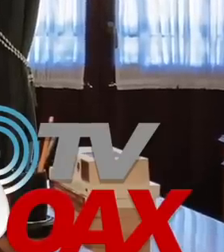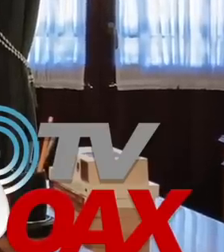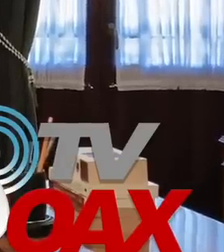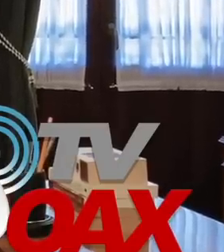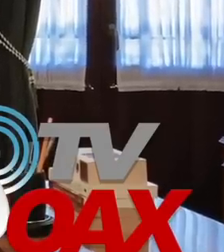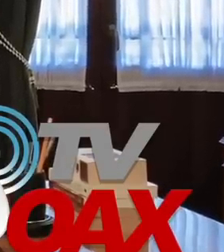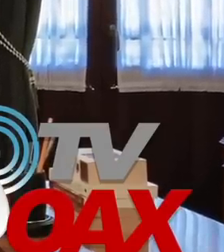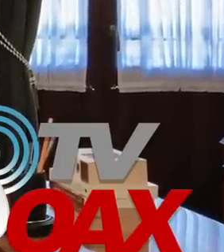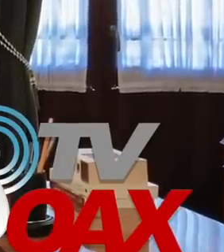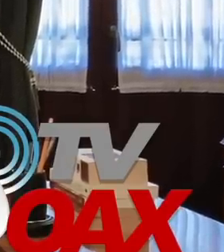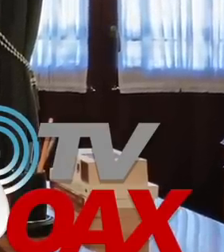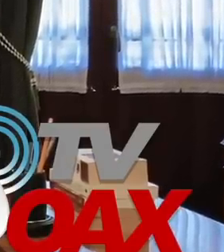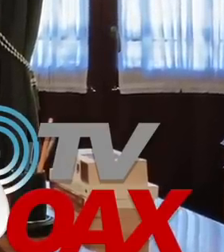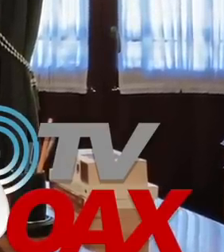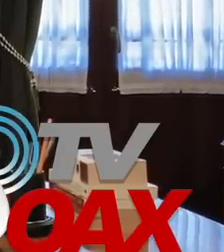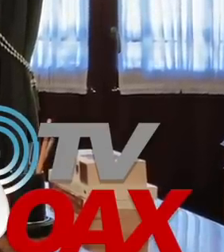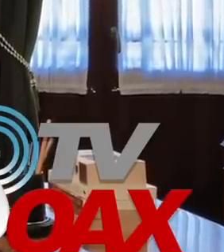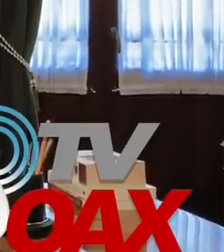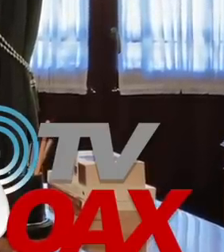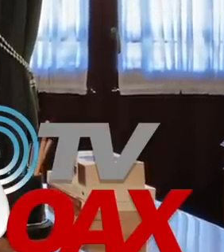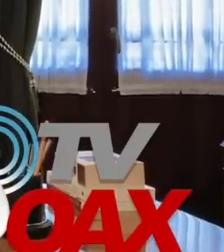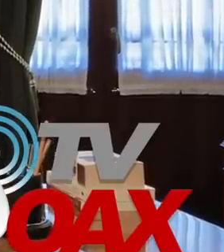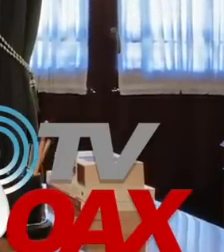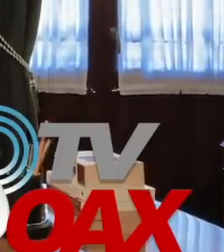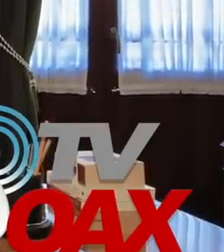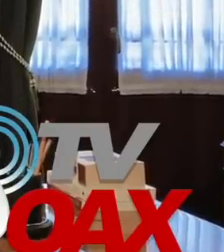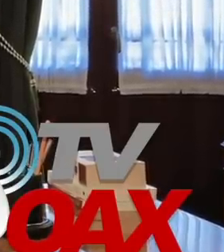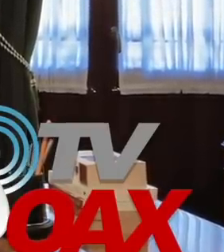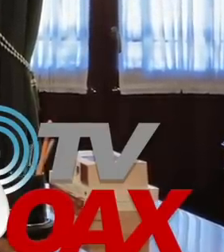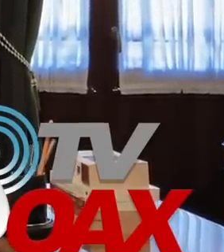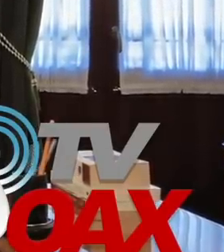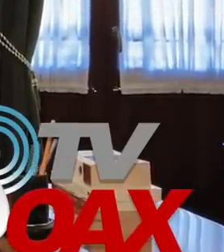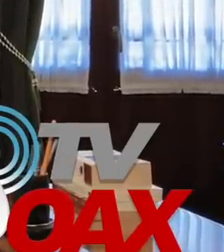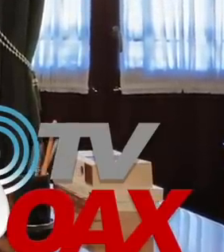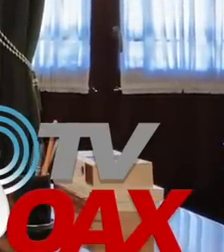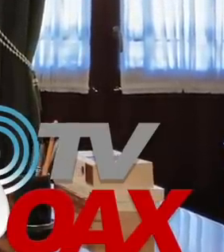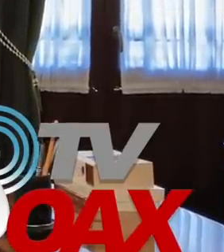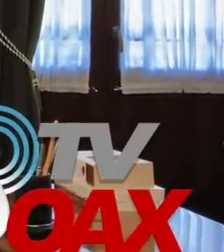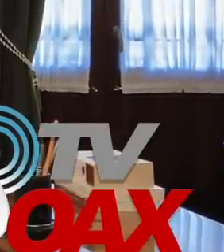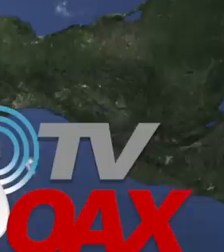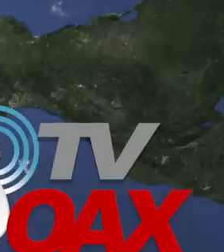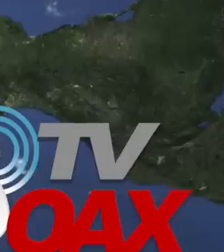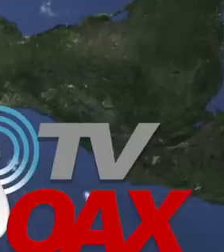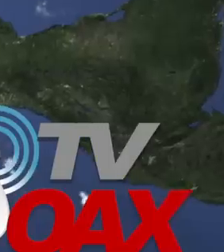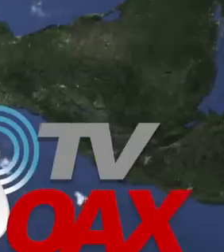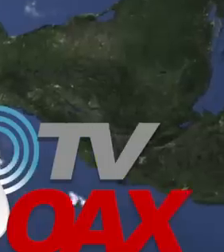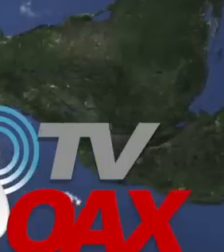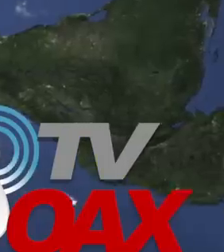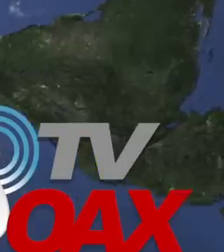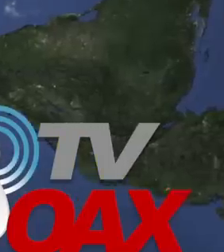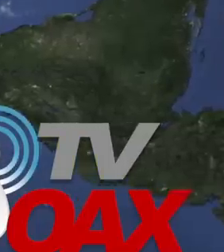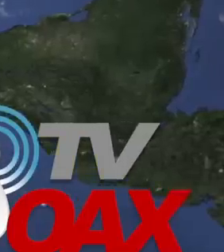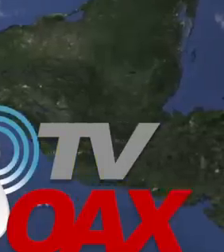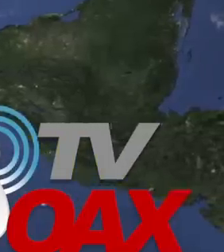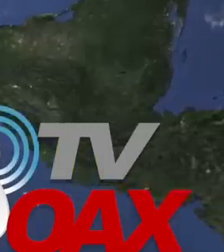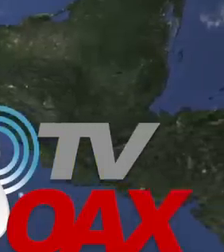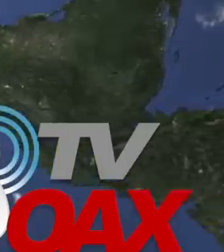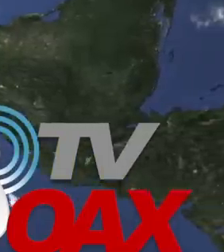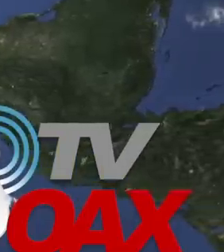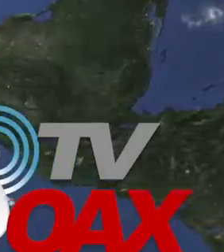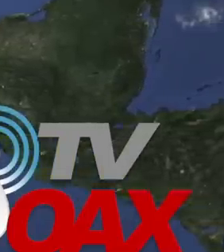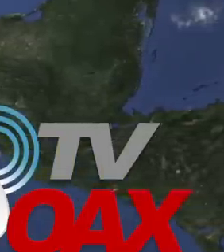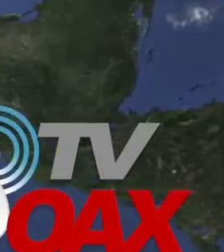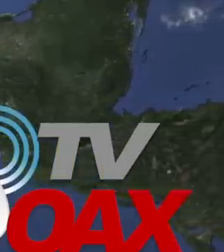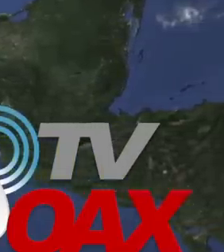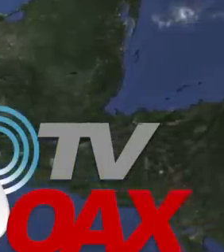presidente de México presenta la nueva aerolínea que surcarán los cielos de México, con los precios más económicos en